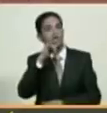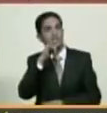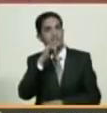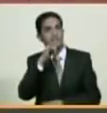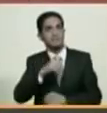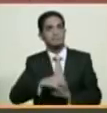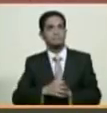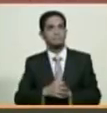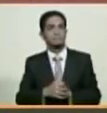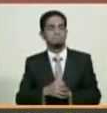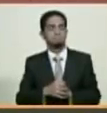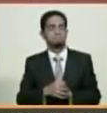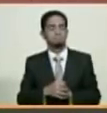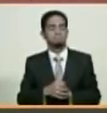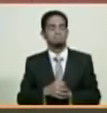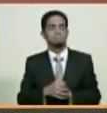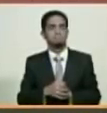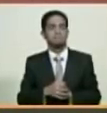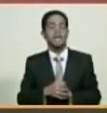nuestros abuelos y nuestras abuelas.